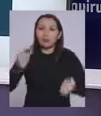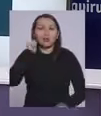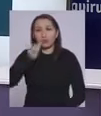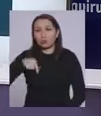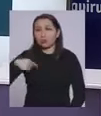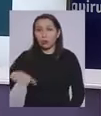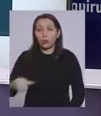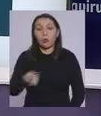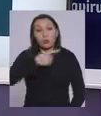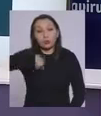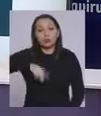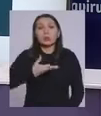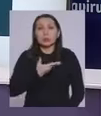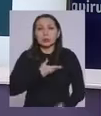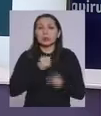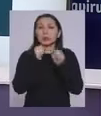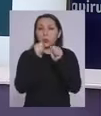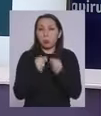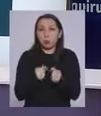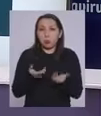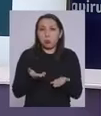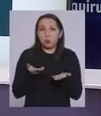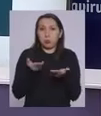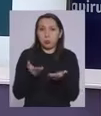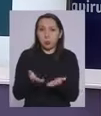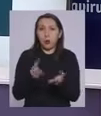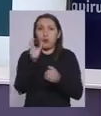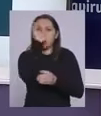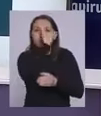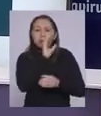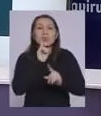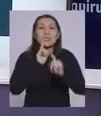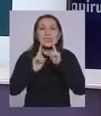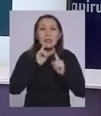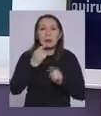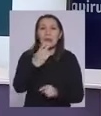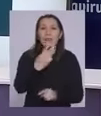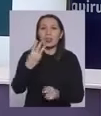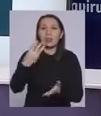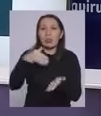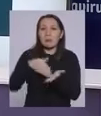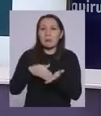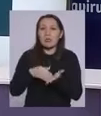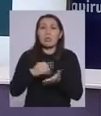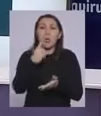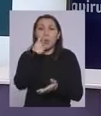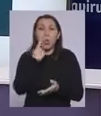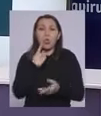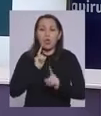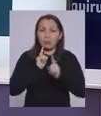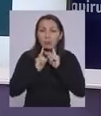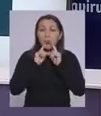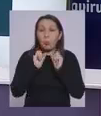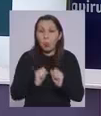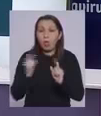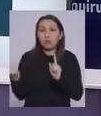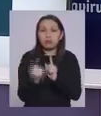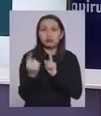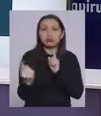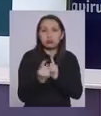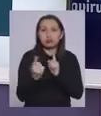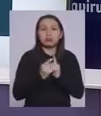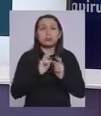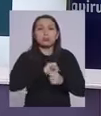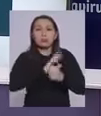diariamente. Nosotros tenemos una capacidad de testeo de 23.000 exámenes diarios. Sabemos que